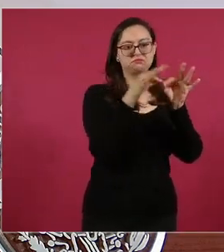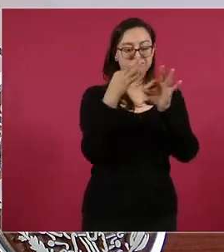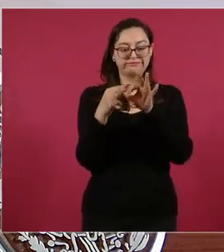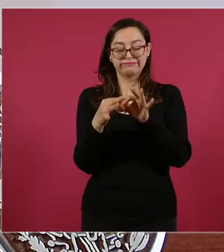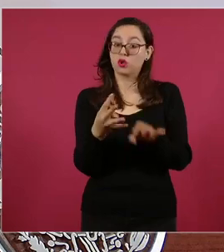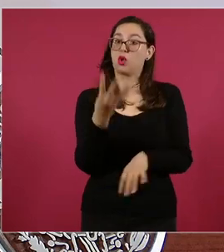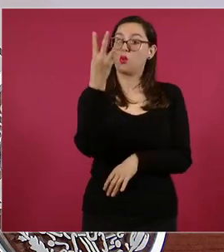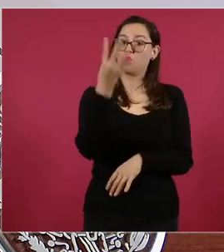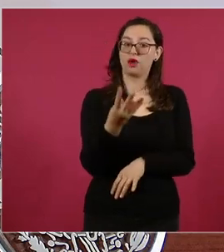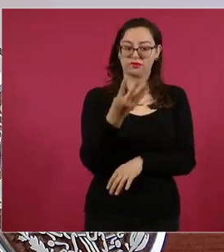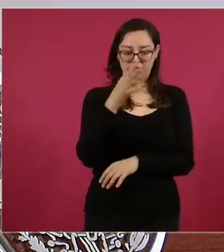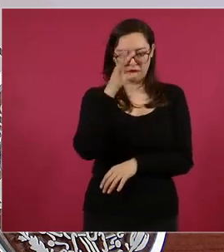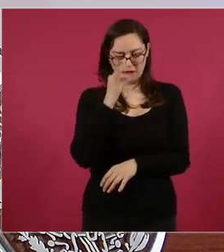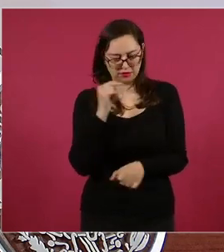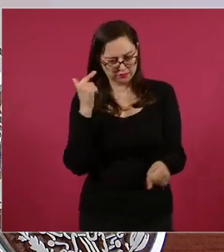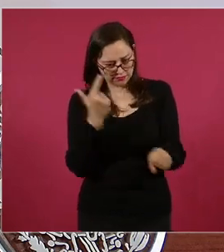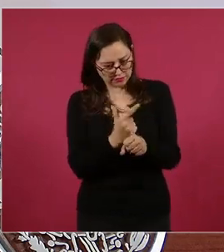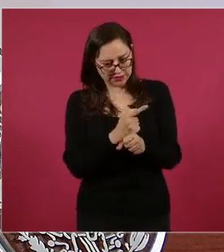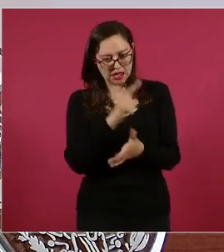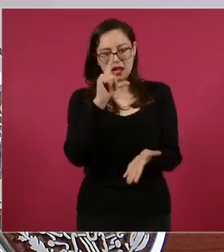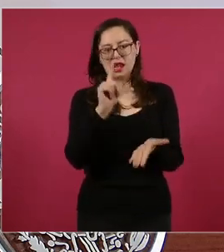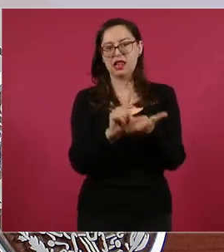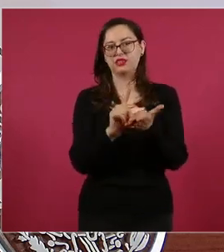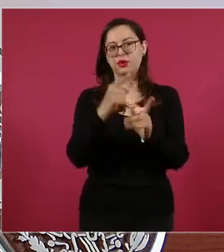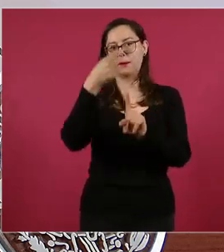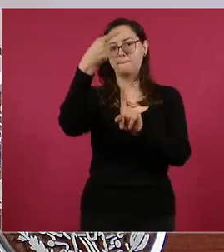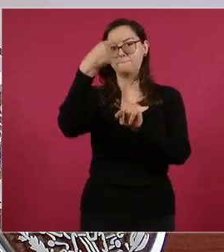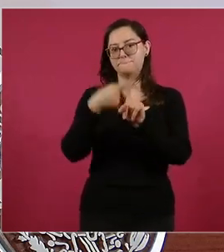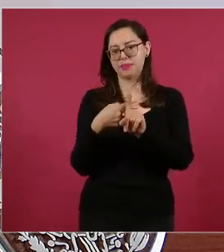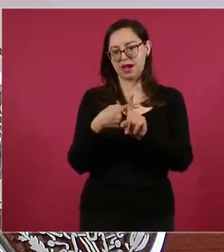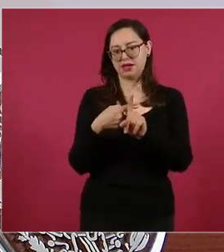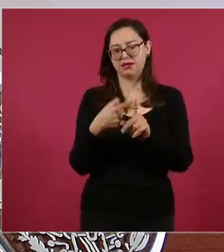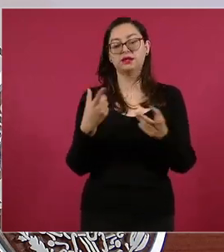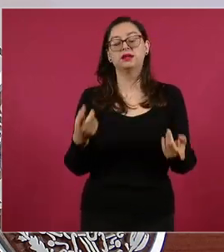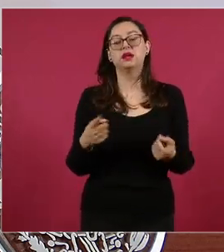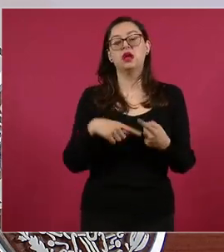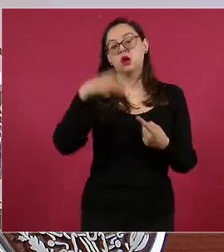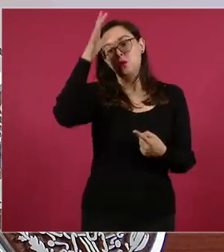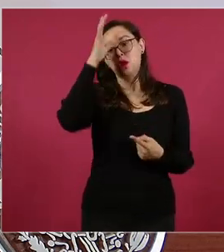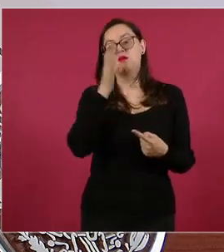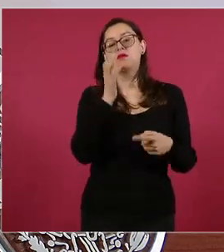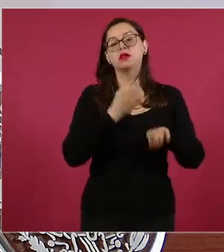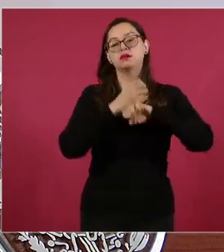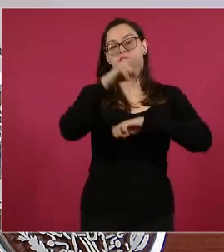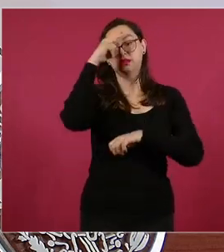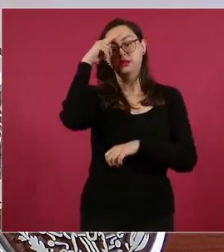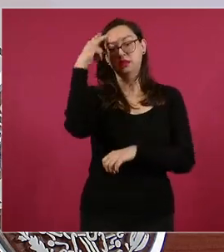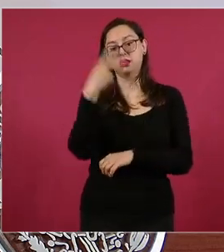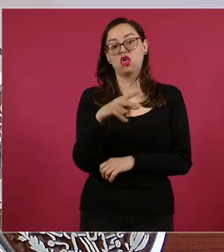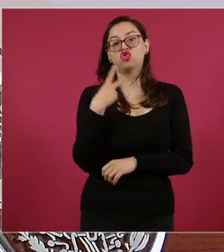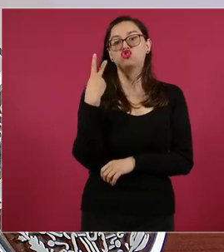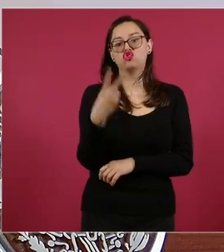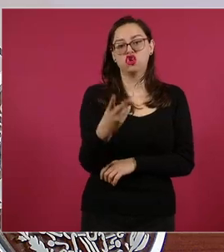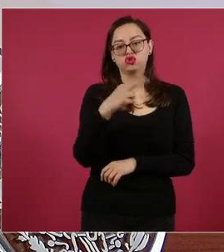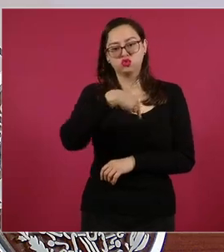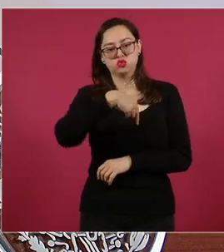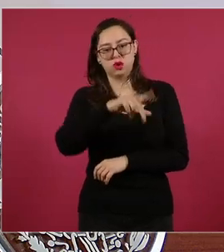inmovilizadas por irregularidades en dar litros incompletos, una en Coahuila, una en Estado de México y 2 en el Estado de Nuevo